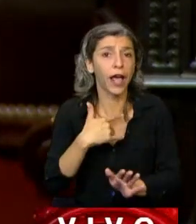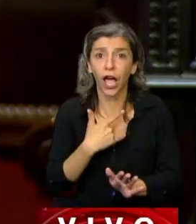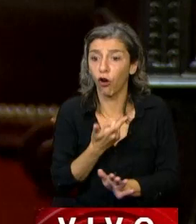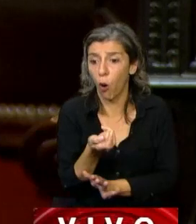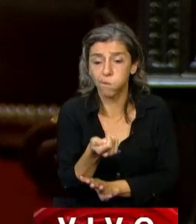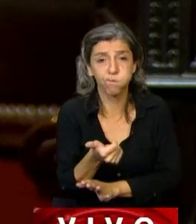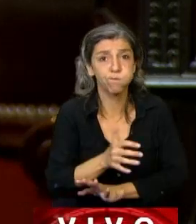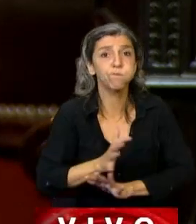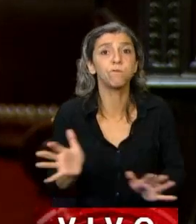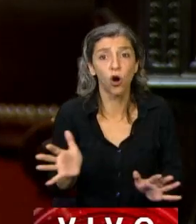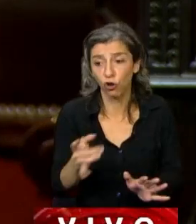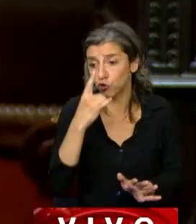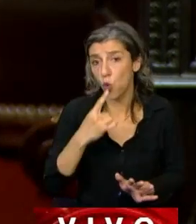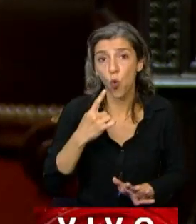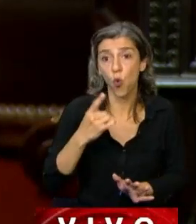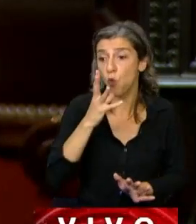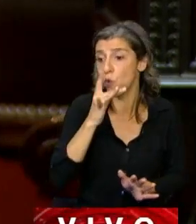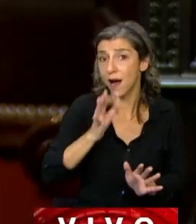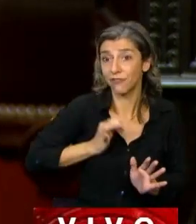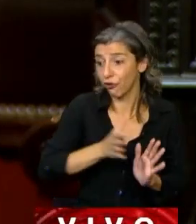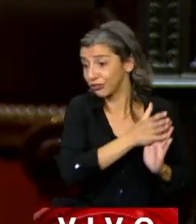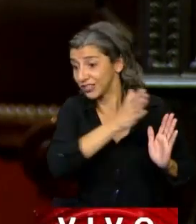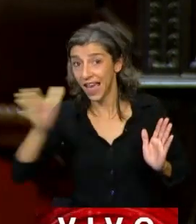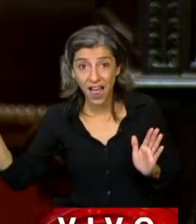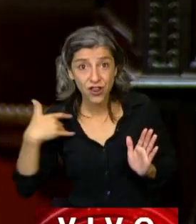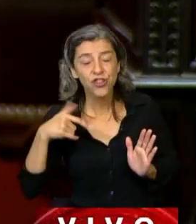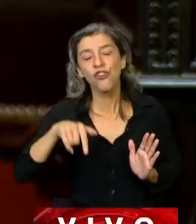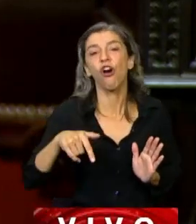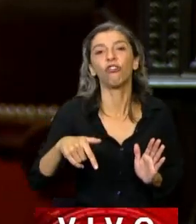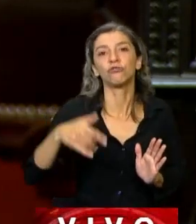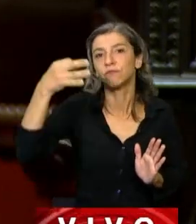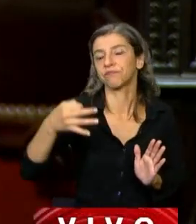el registro más bajo de los últimos 14 años en accidentología vial.